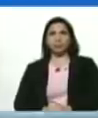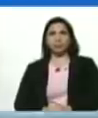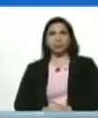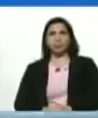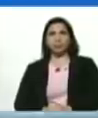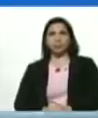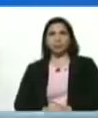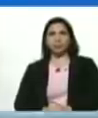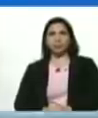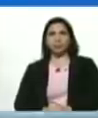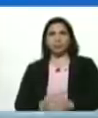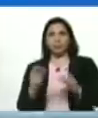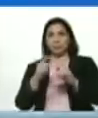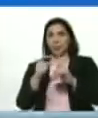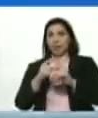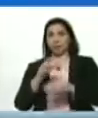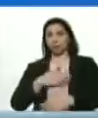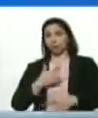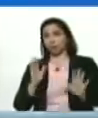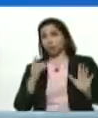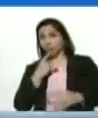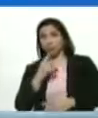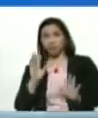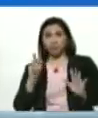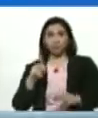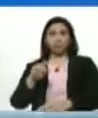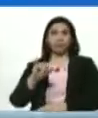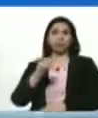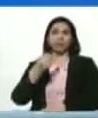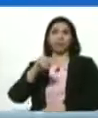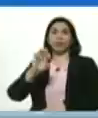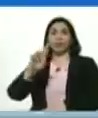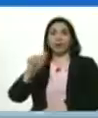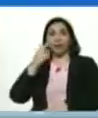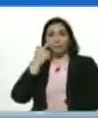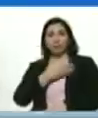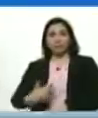una palabrota verdad se podría decir a piñera desde aquí